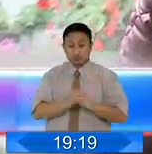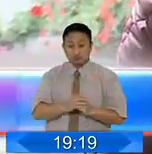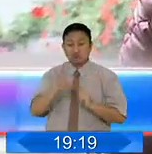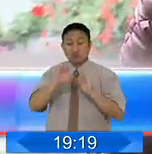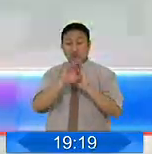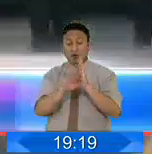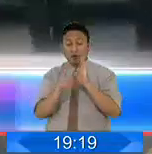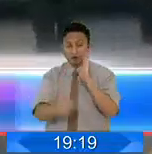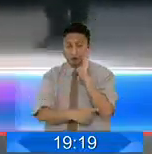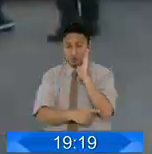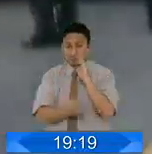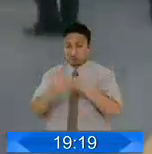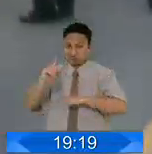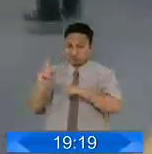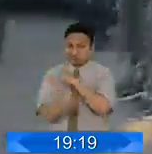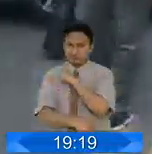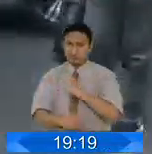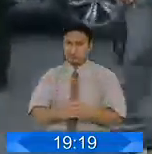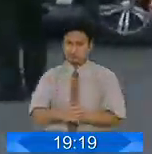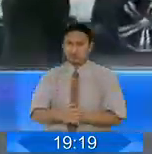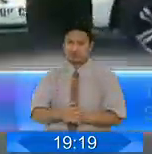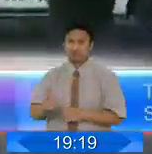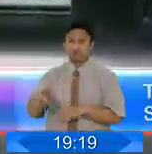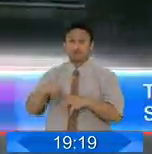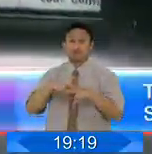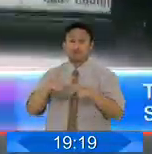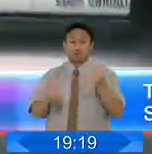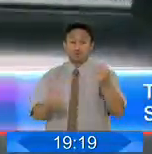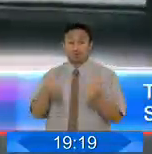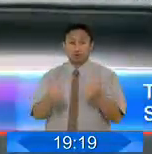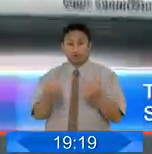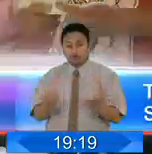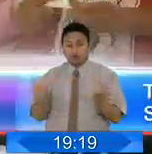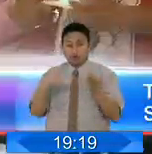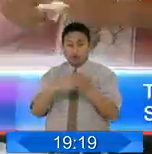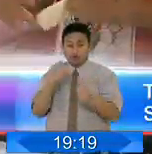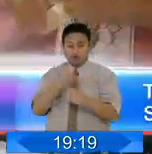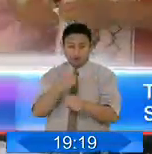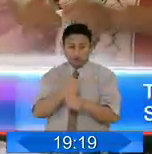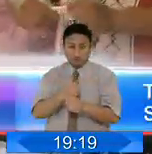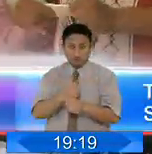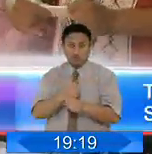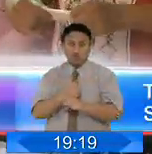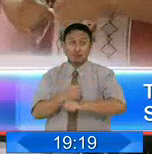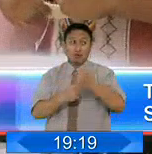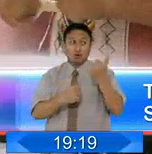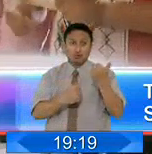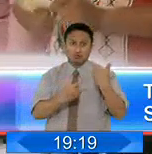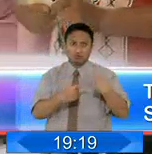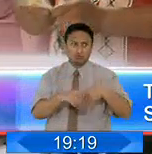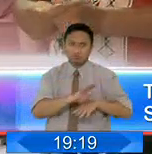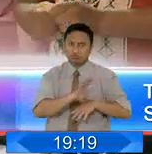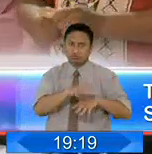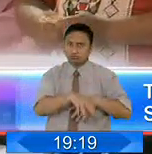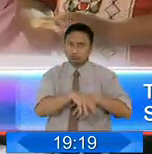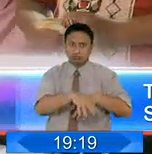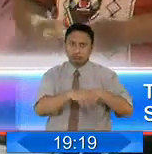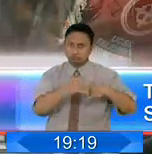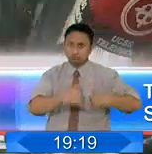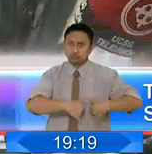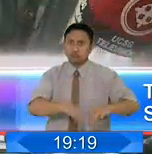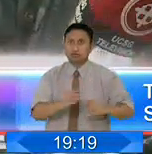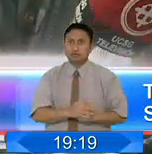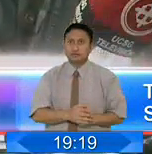Penal. Los profesionales del volante decidieron retomar sus actividades, pero otros sectores radicalizaban las manifestaciones.